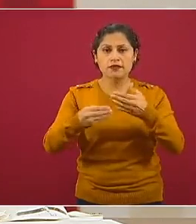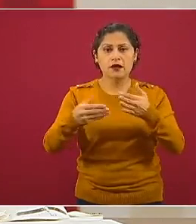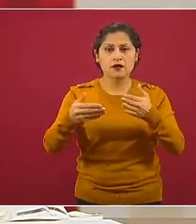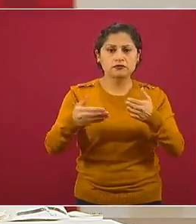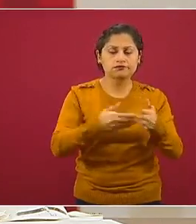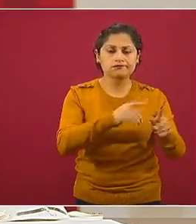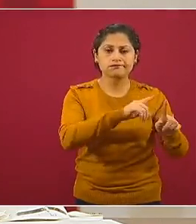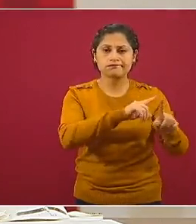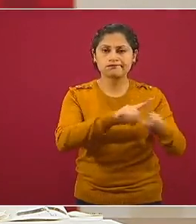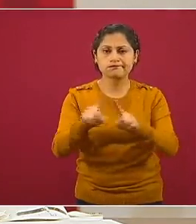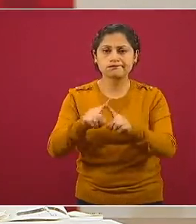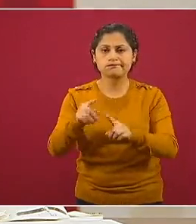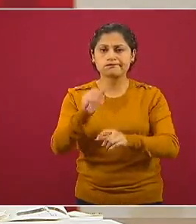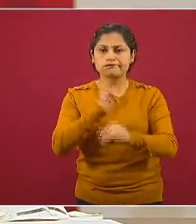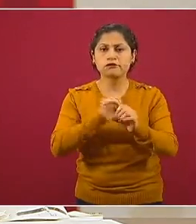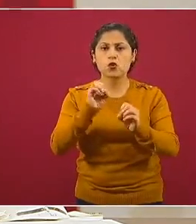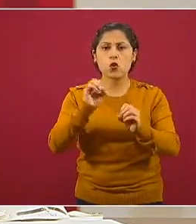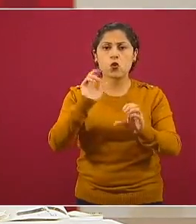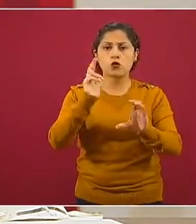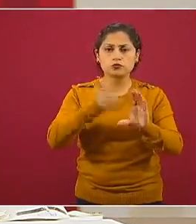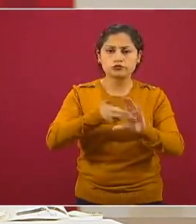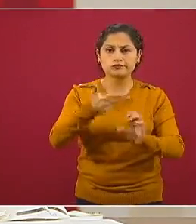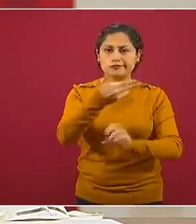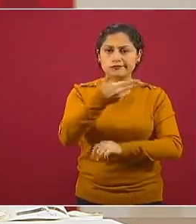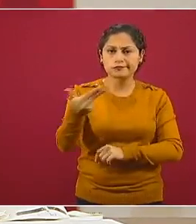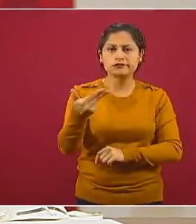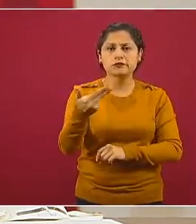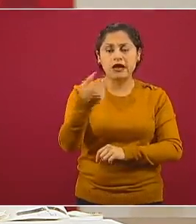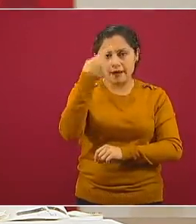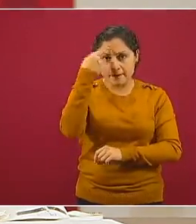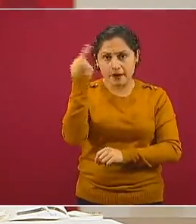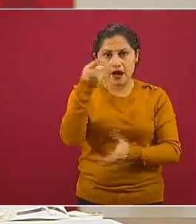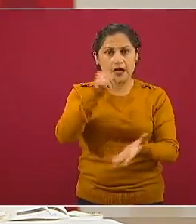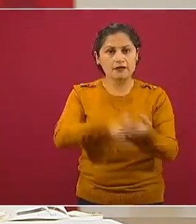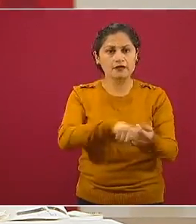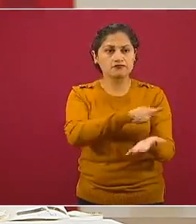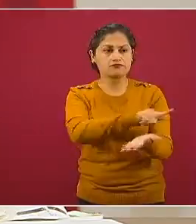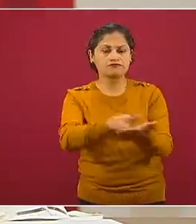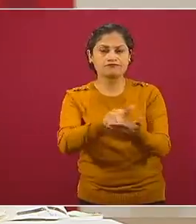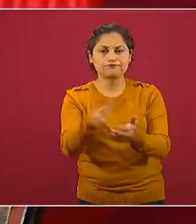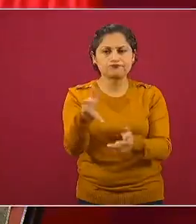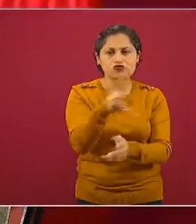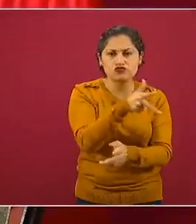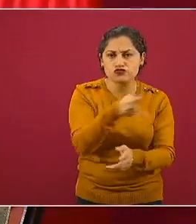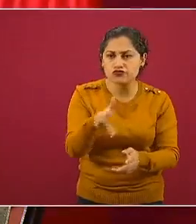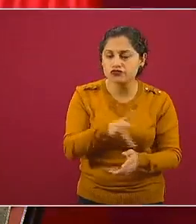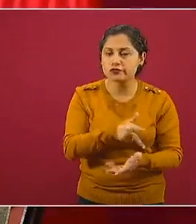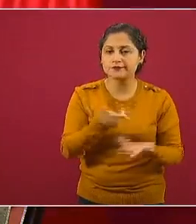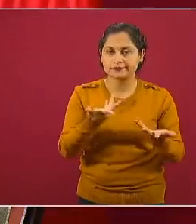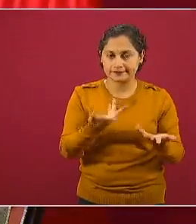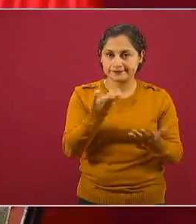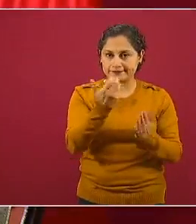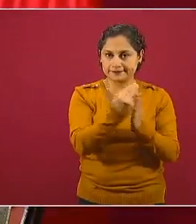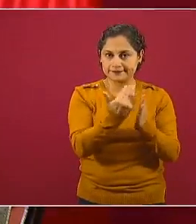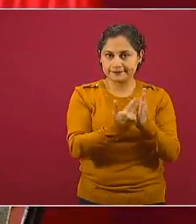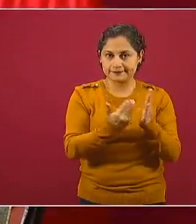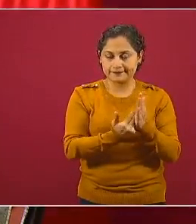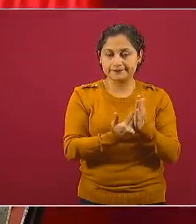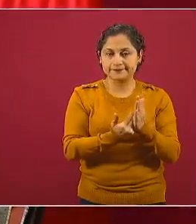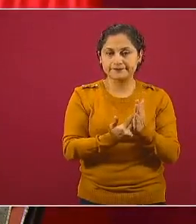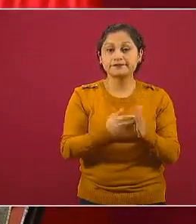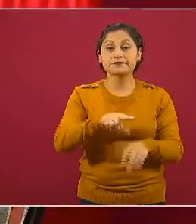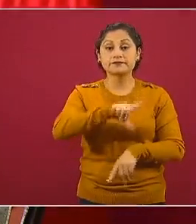en lo que concierne a fumigación y un tratamiento especial de higiene. Asimismo, el pasado 12 de